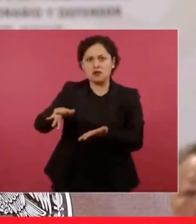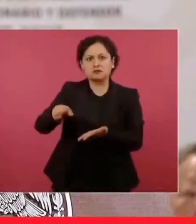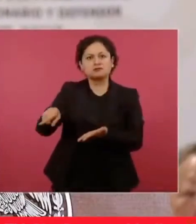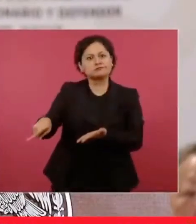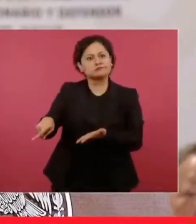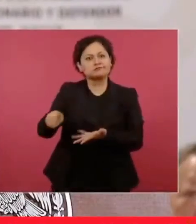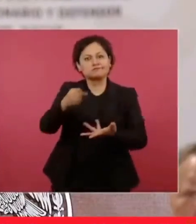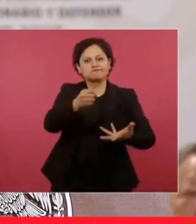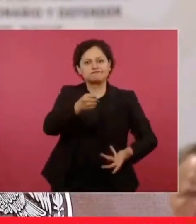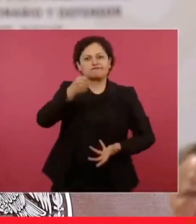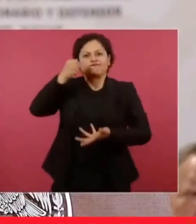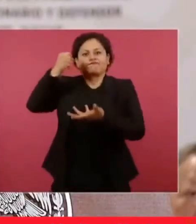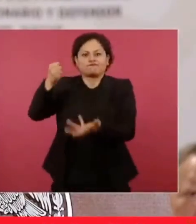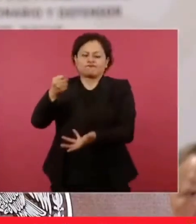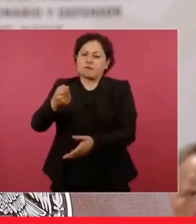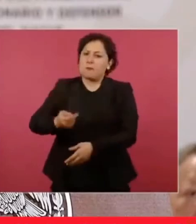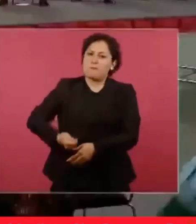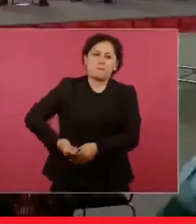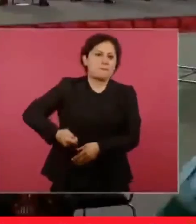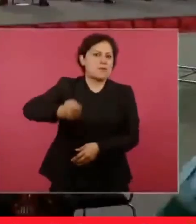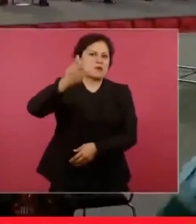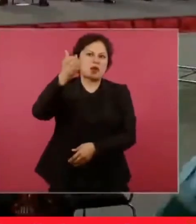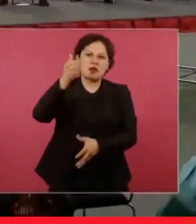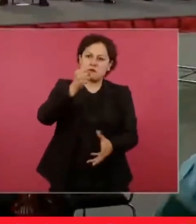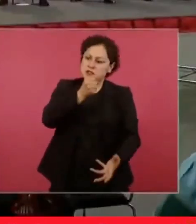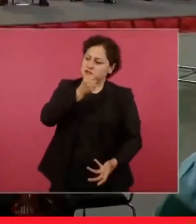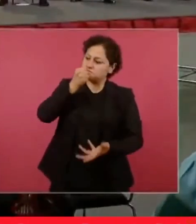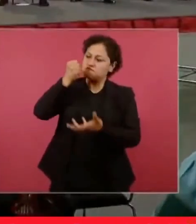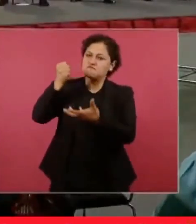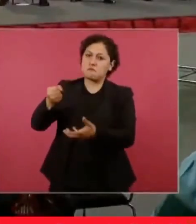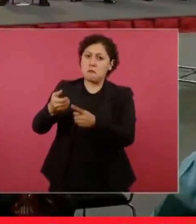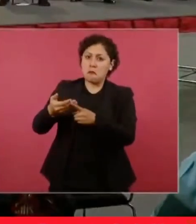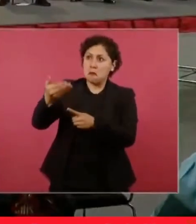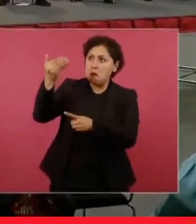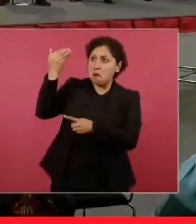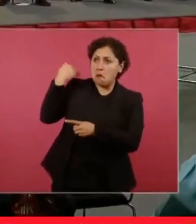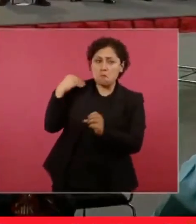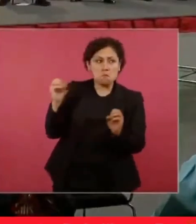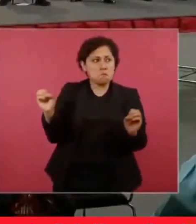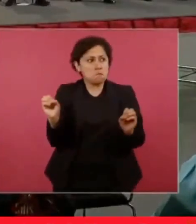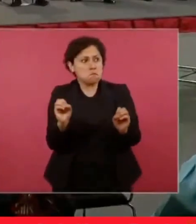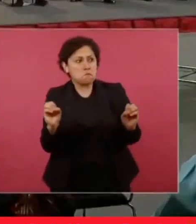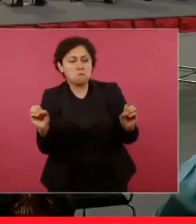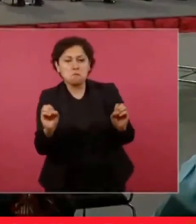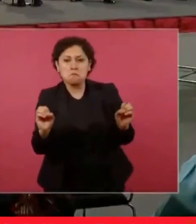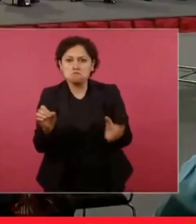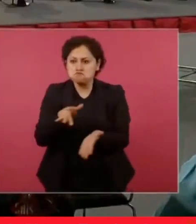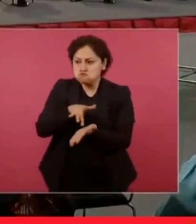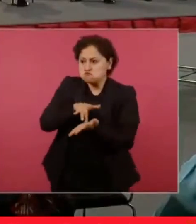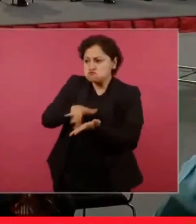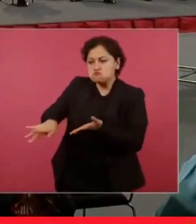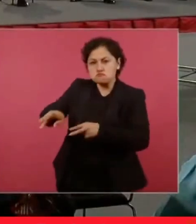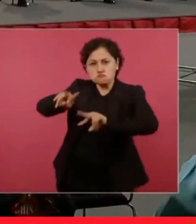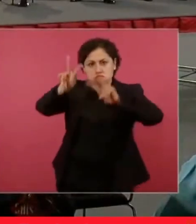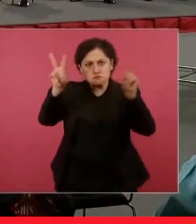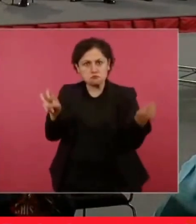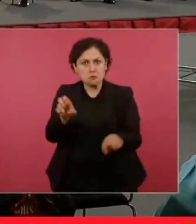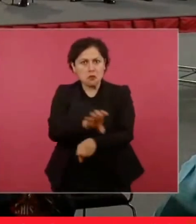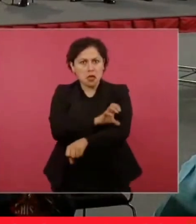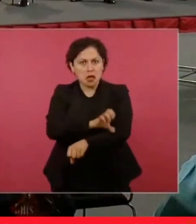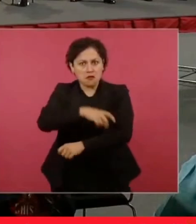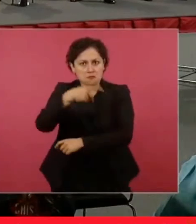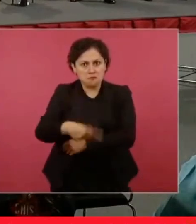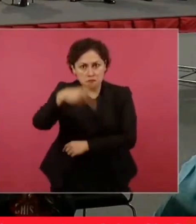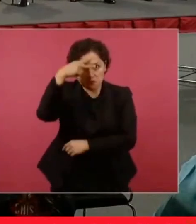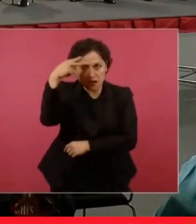inversión histórica que no encuentra precedentes en la historia de la industria eléctrica nacional.